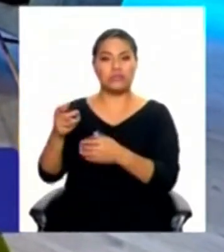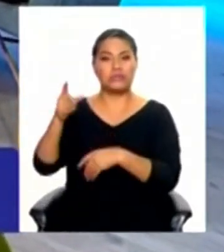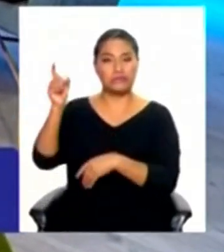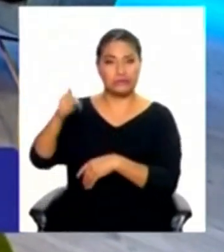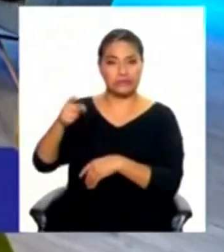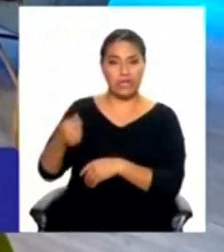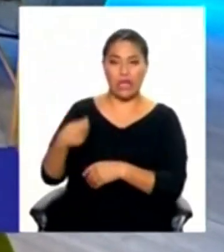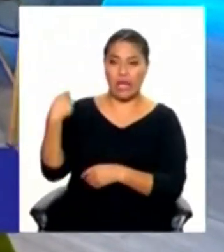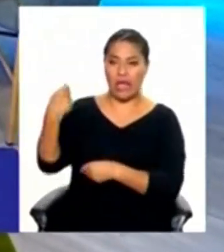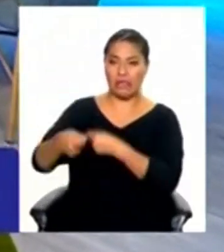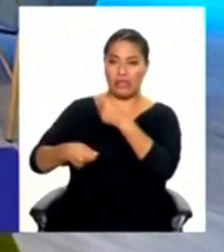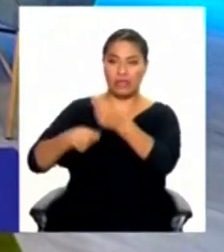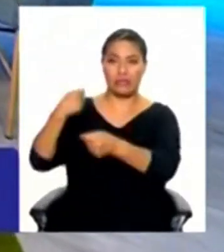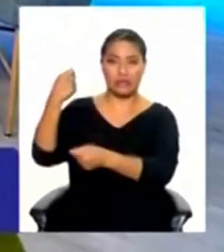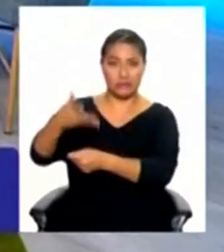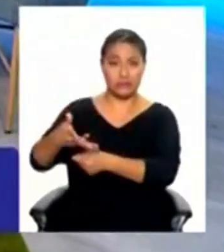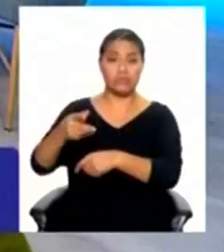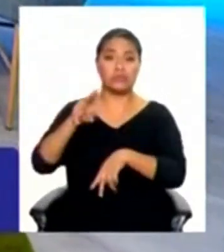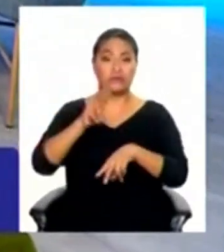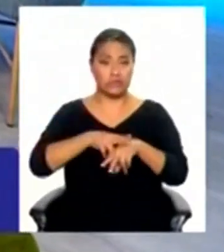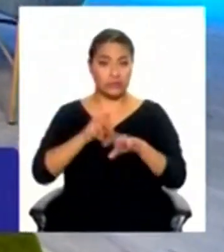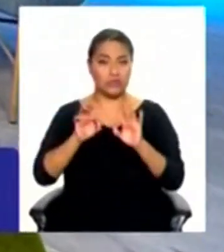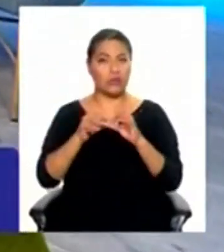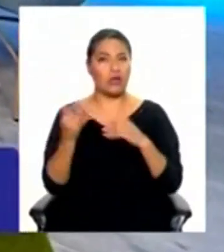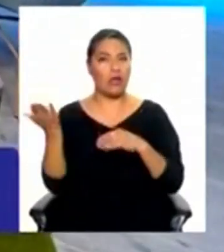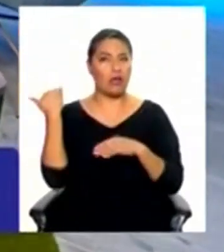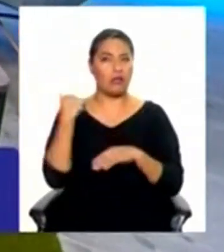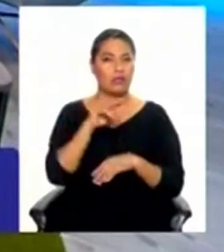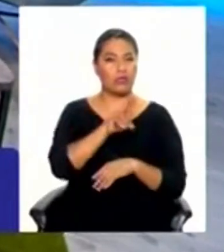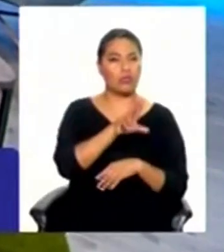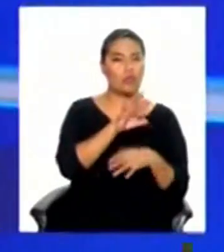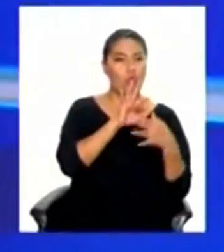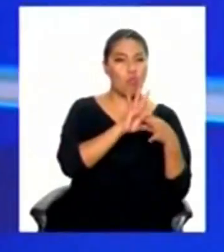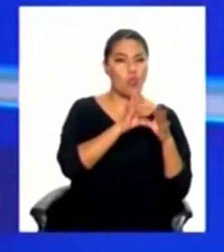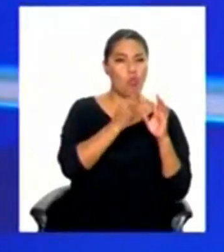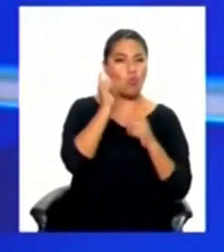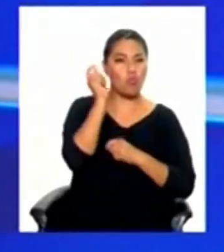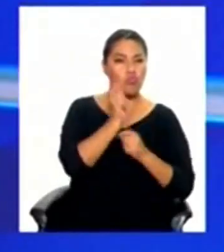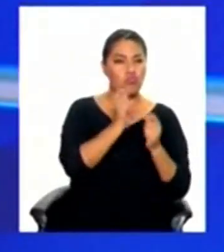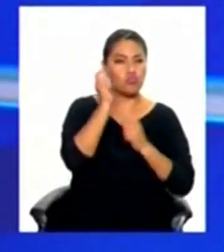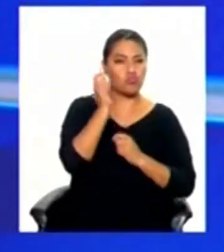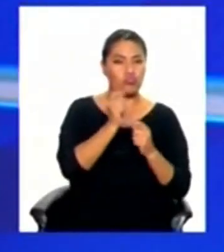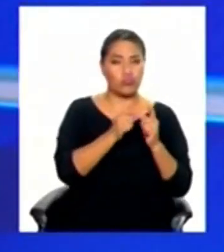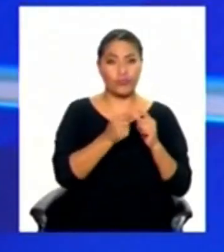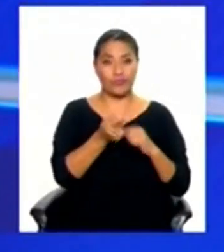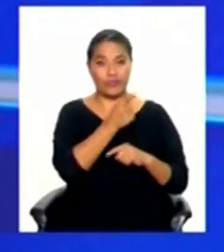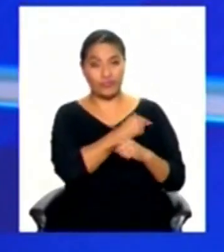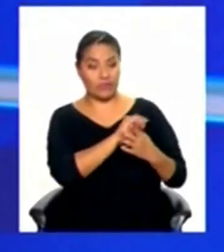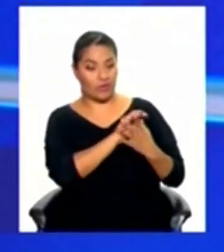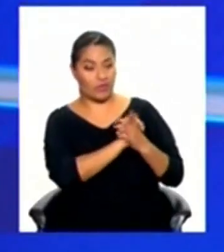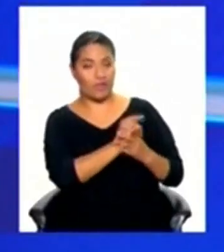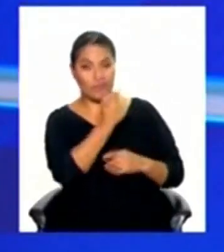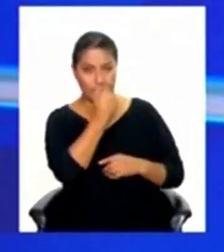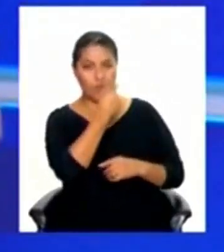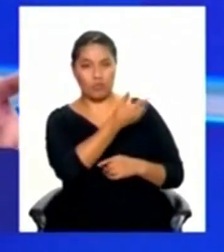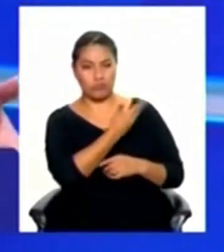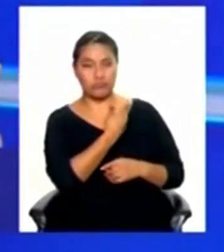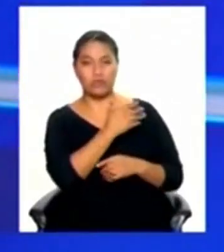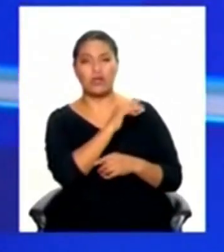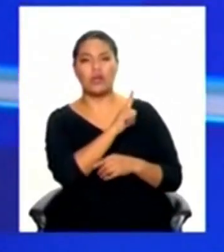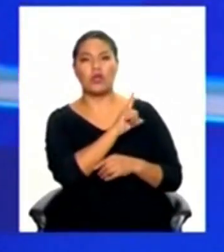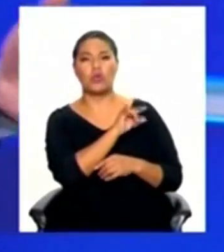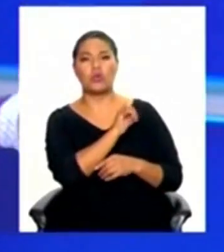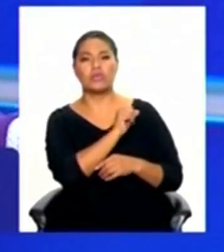gasto de gobierno por lo menos a datos del dos de agosto estaba viendo datos de mi colega Luis Alberto Arias Es